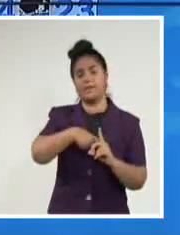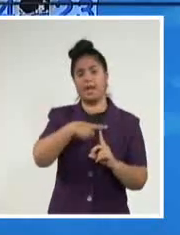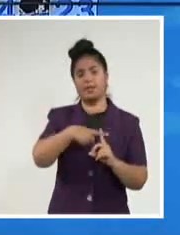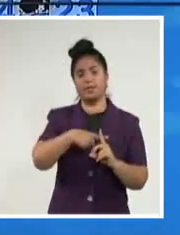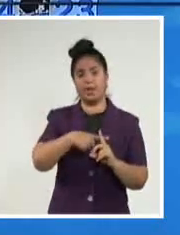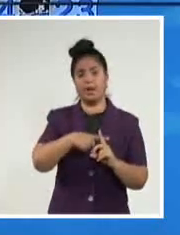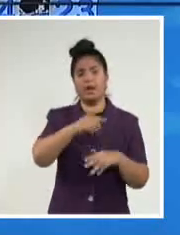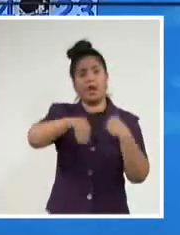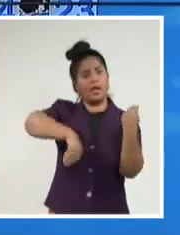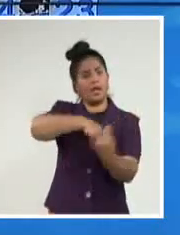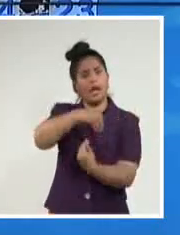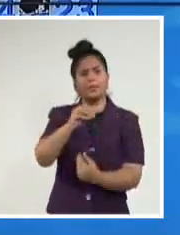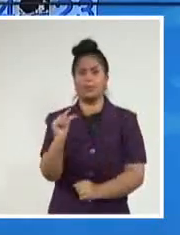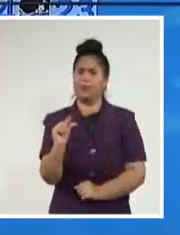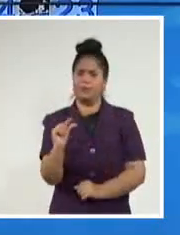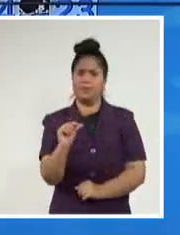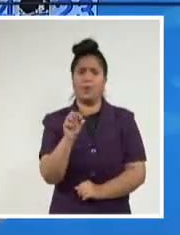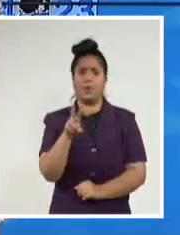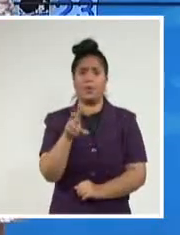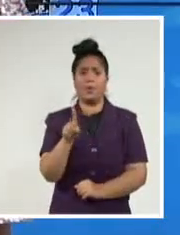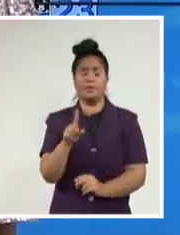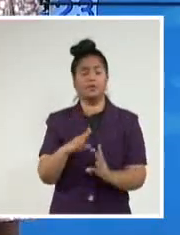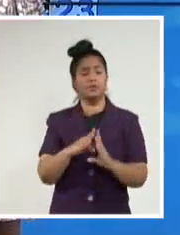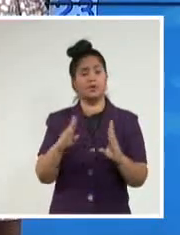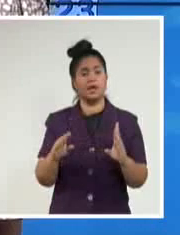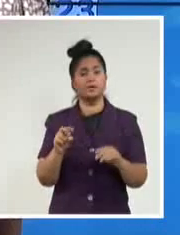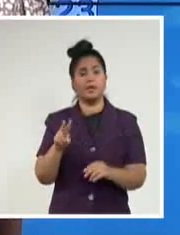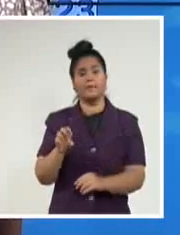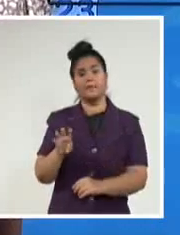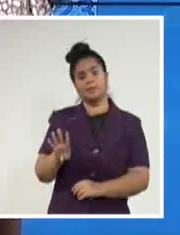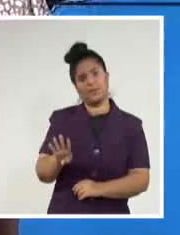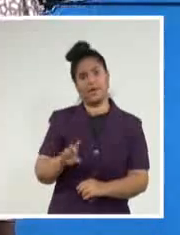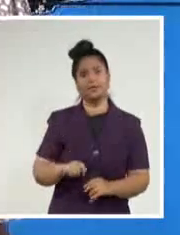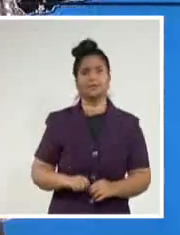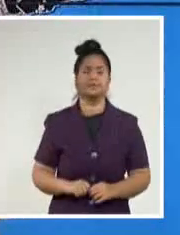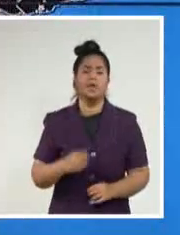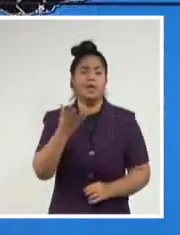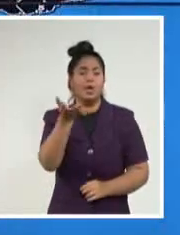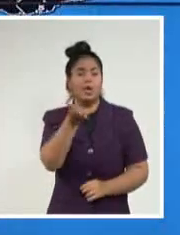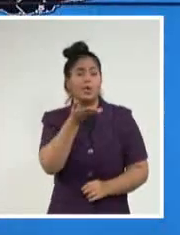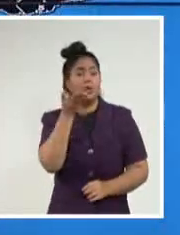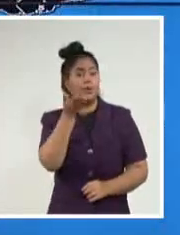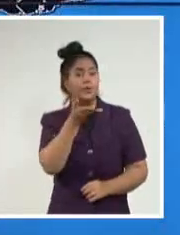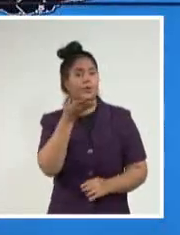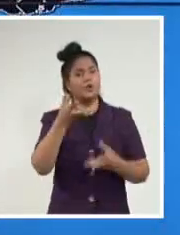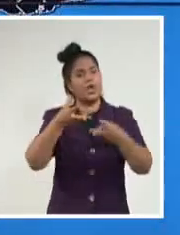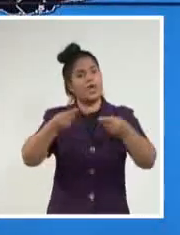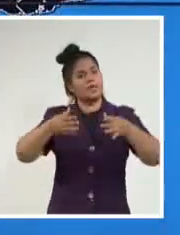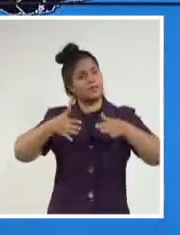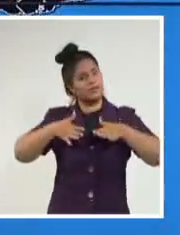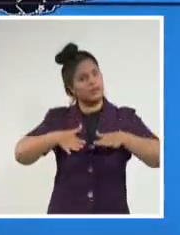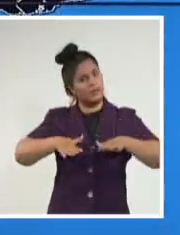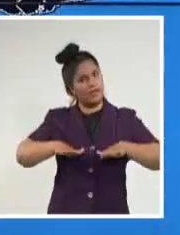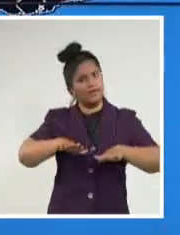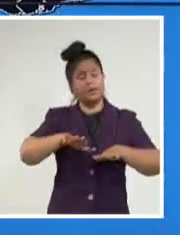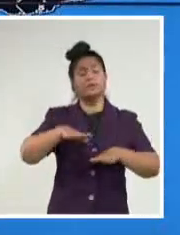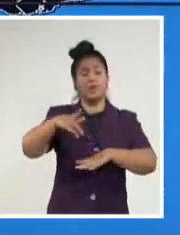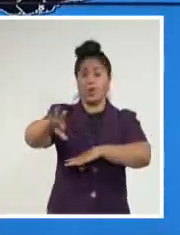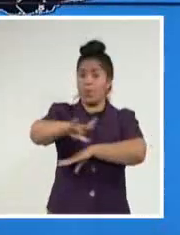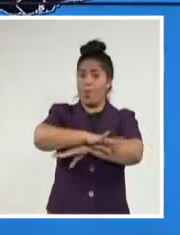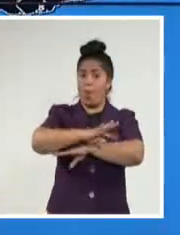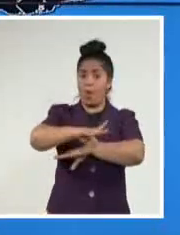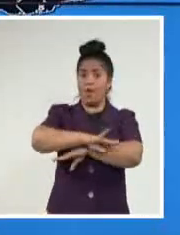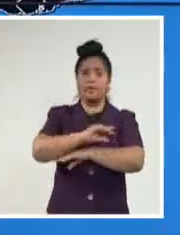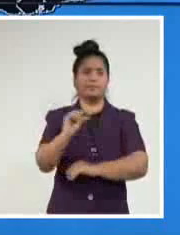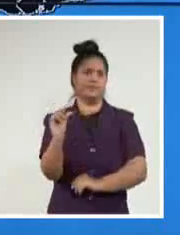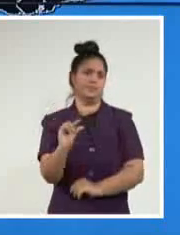variación, valores entre 21 y 24 grados Celsius. Los vientos serán variables débiles, habrá poco oleaje en la costa norte de la